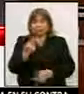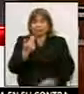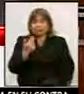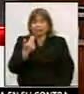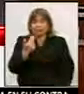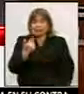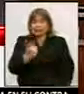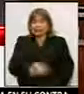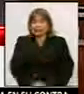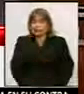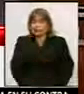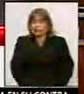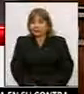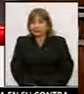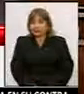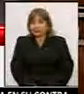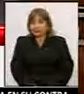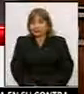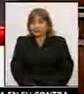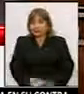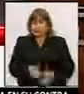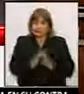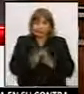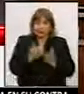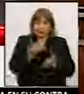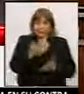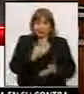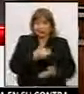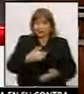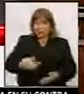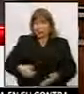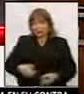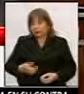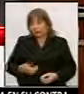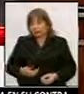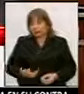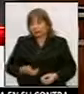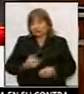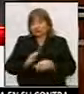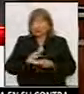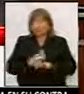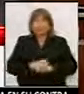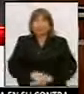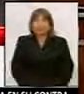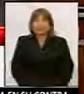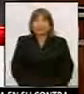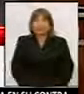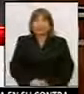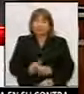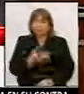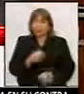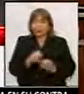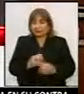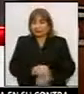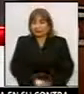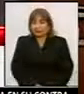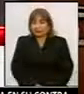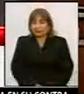2013. Entonces, yo le pido al presidente, yo le pido a través de usted, presidenta, al presidente...